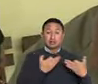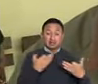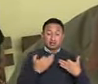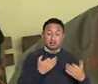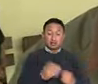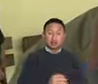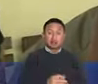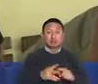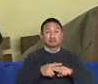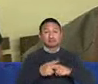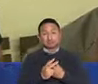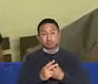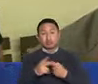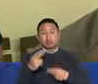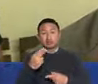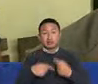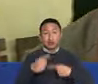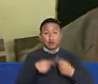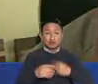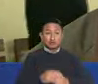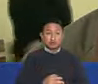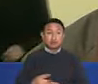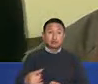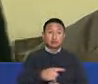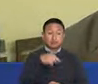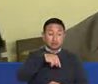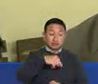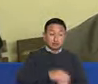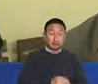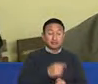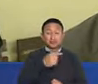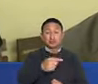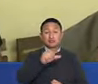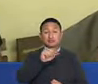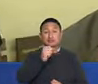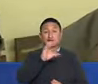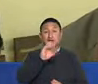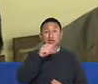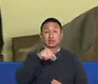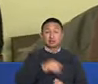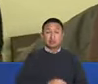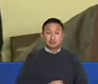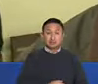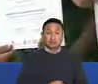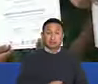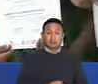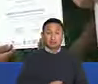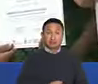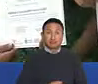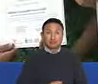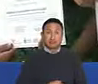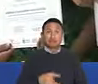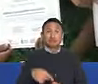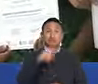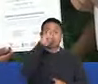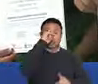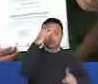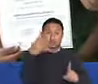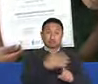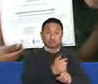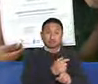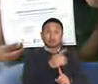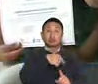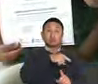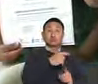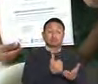son metalmecánicas, son negocios que están ubicados aquí en la zona de la comuna de Santa Clara de San Millán y en La Gasca. El objetivo, impartir